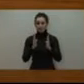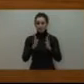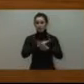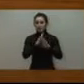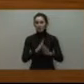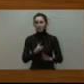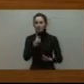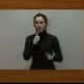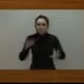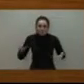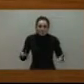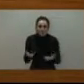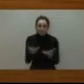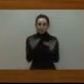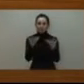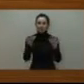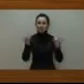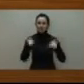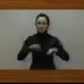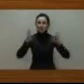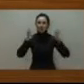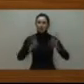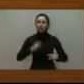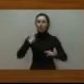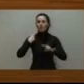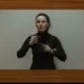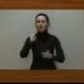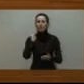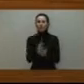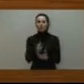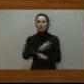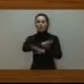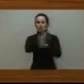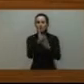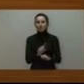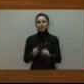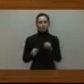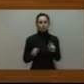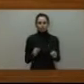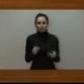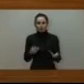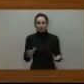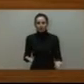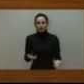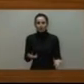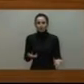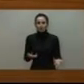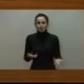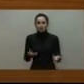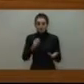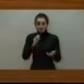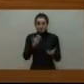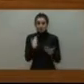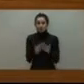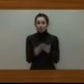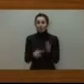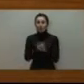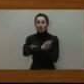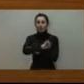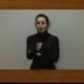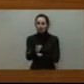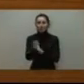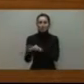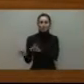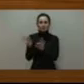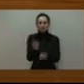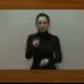un impulso decidido y una política que apueste definitivamente por ellos. Por ello, esta proposición no de ley que traemos a esta